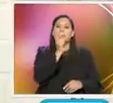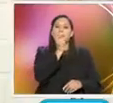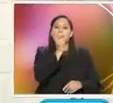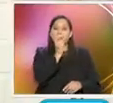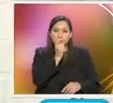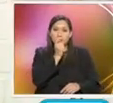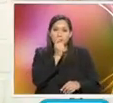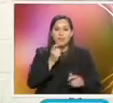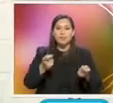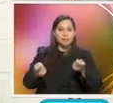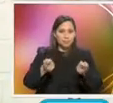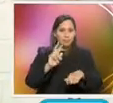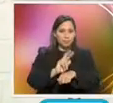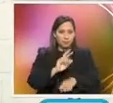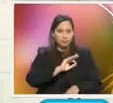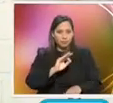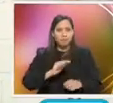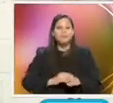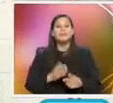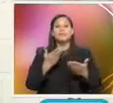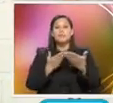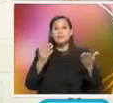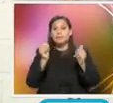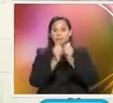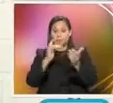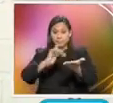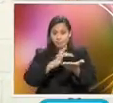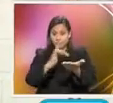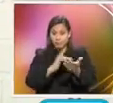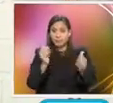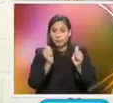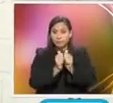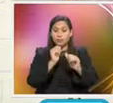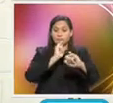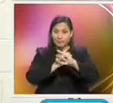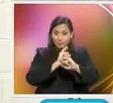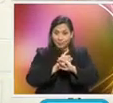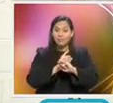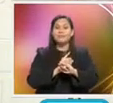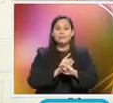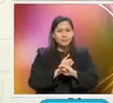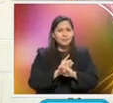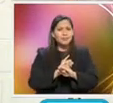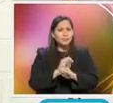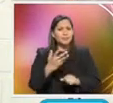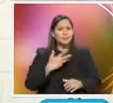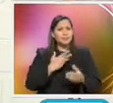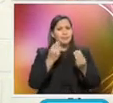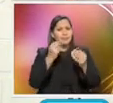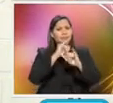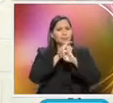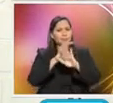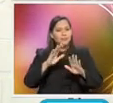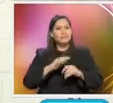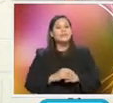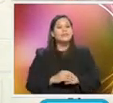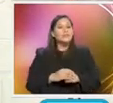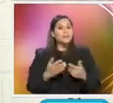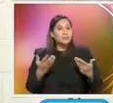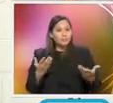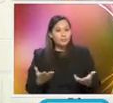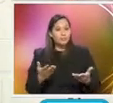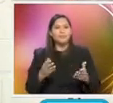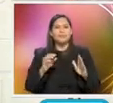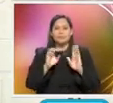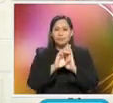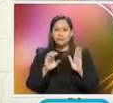Y finalmente hoy, con las aplicaciones y con la tecnología, con Internet, la posibilidad de tener mucha información, particularmente además